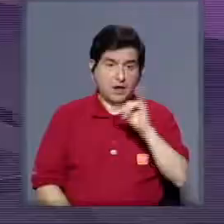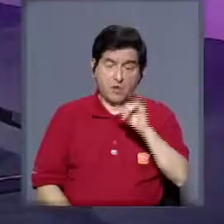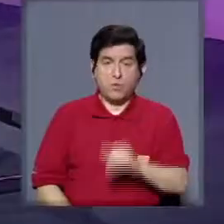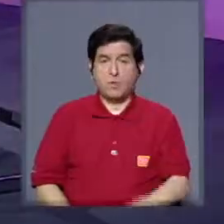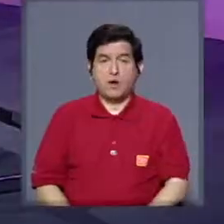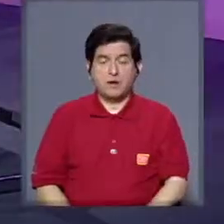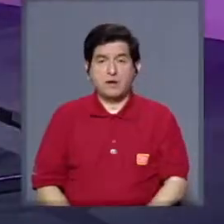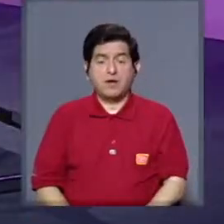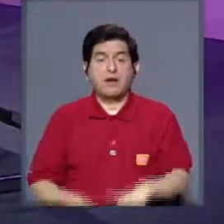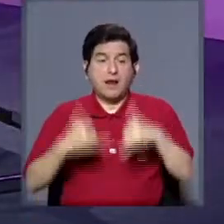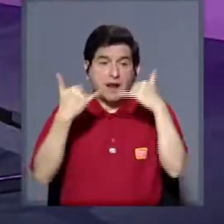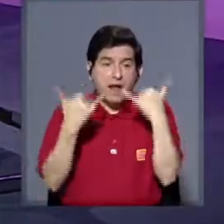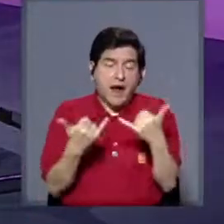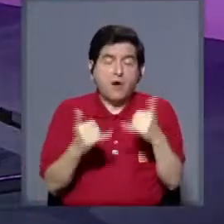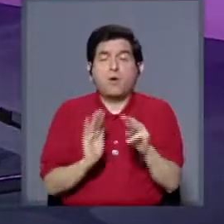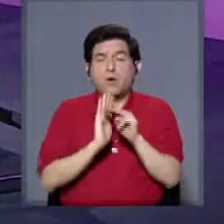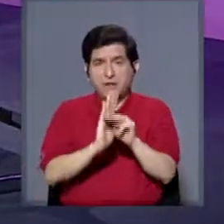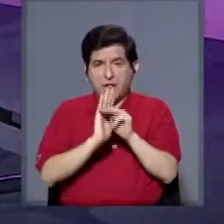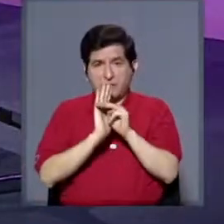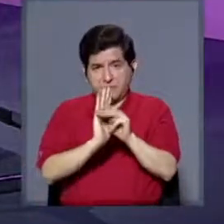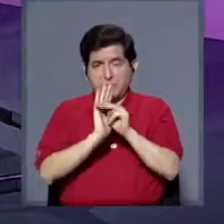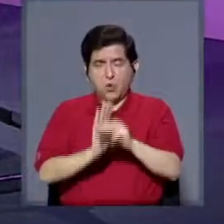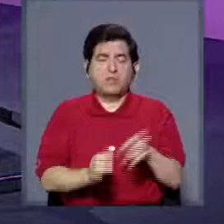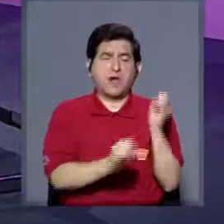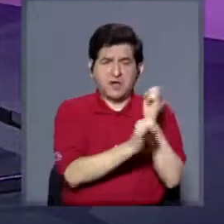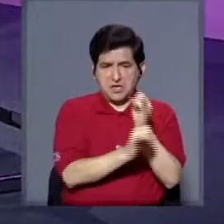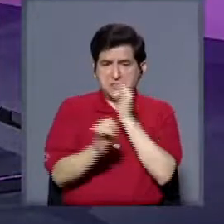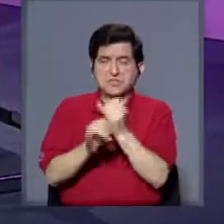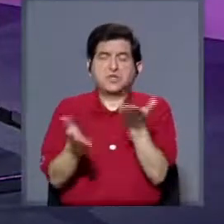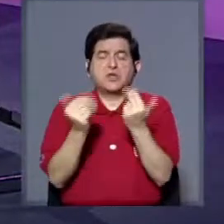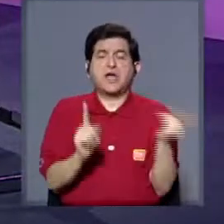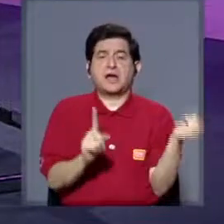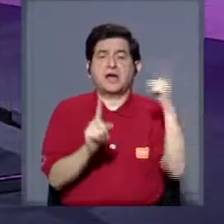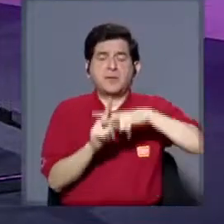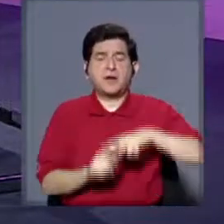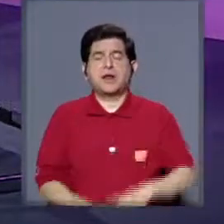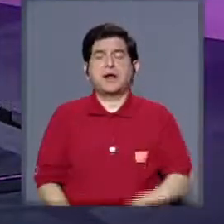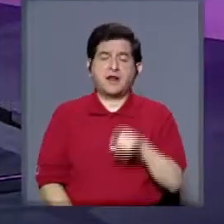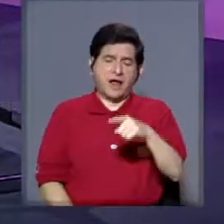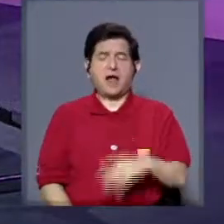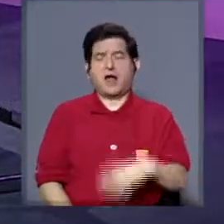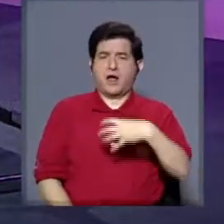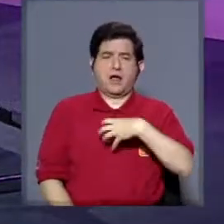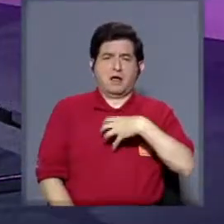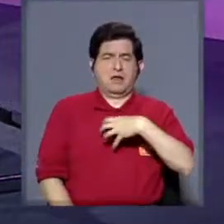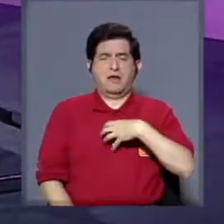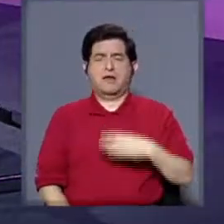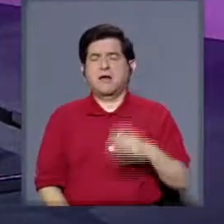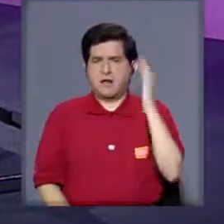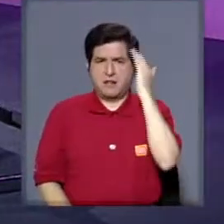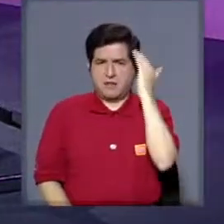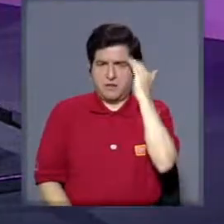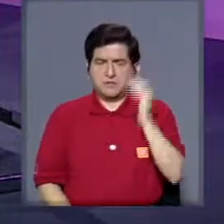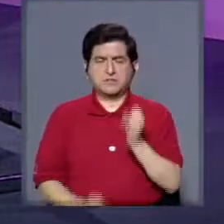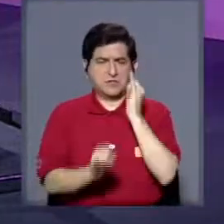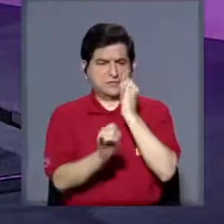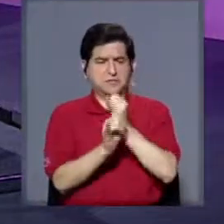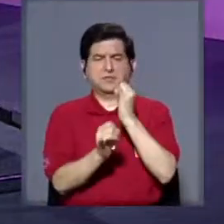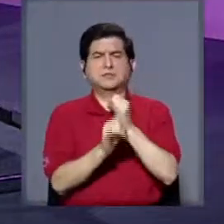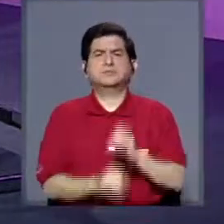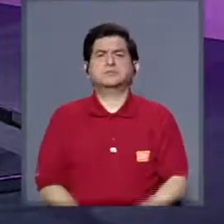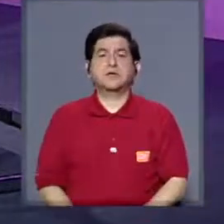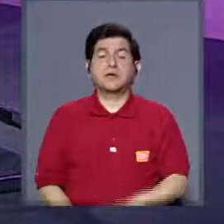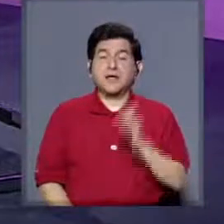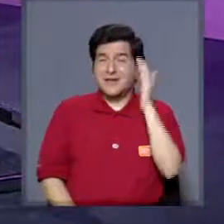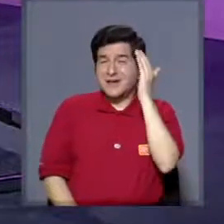ahora está como muy de moda que hay instituciones que quieren aplicar objeción de conciencia de conciencia institucional y la